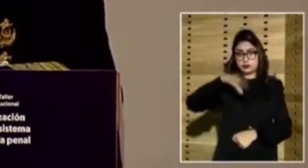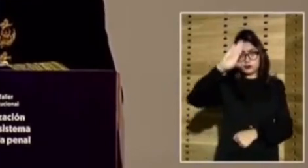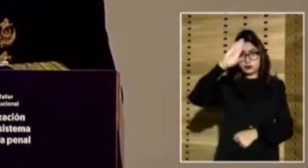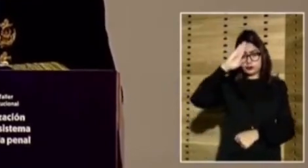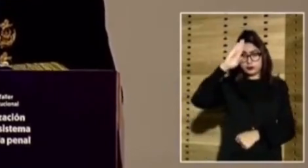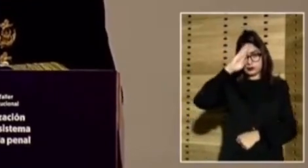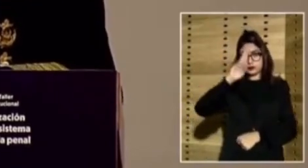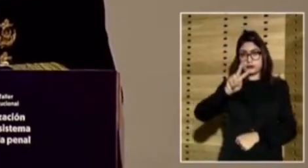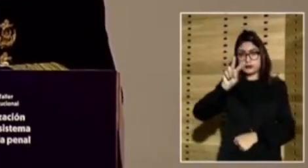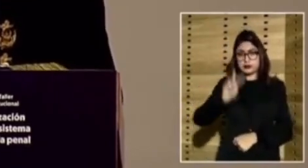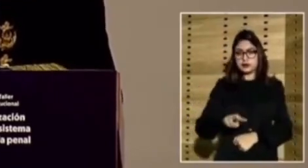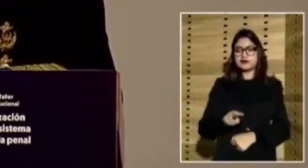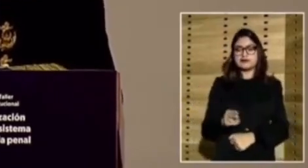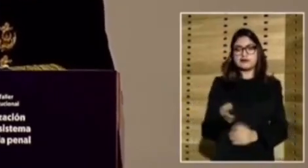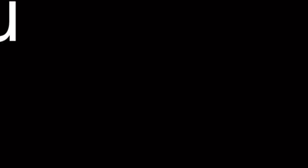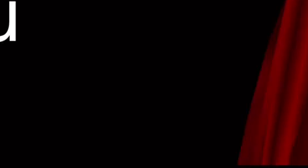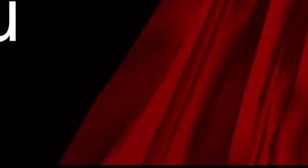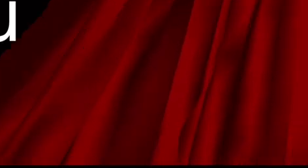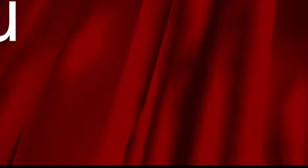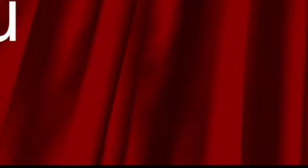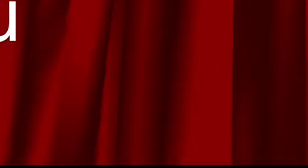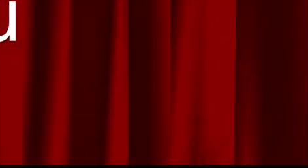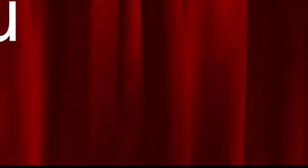para que nos entendamos